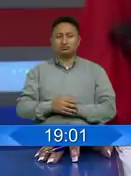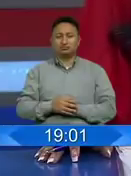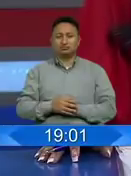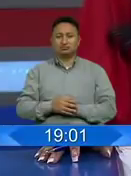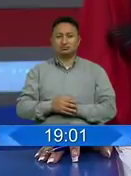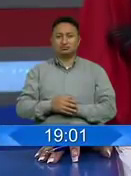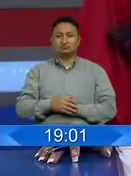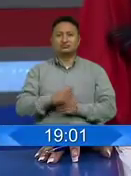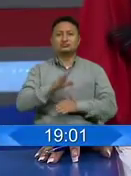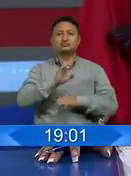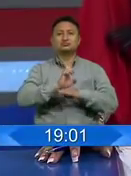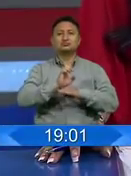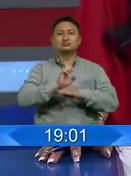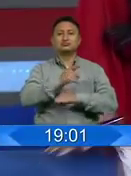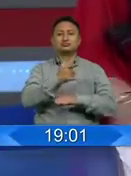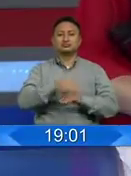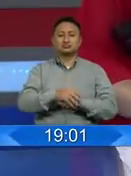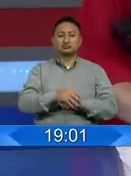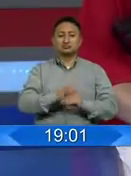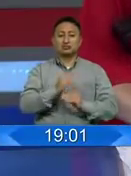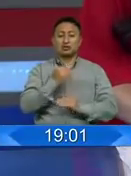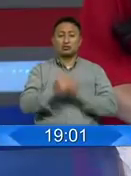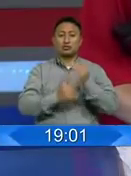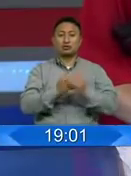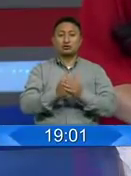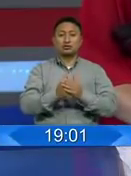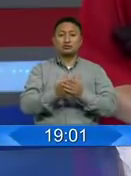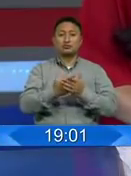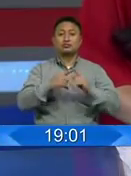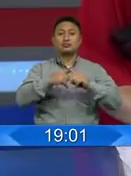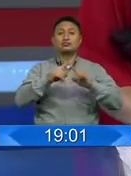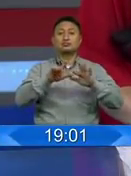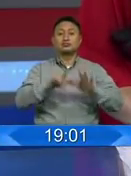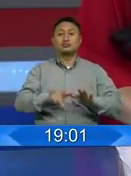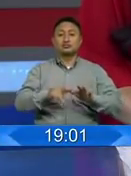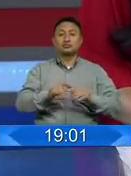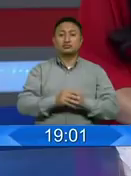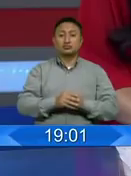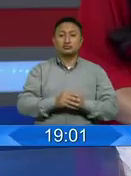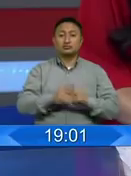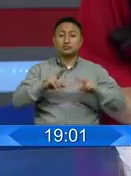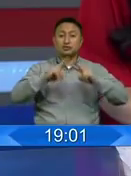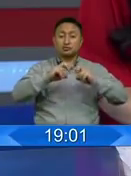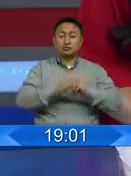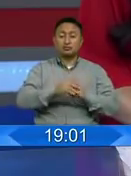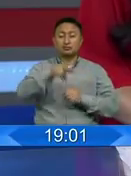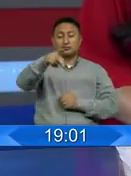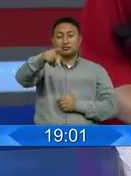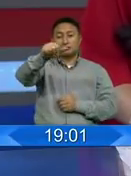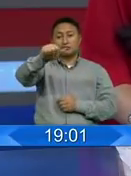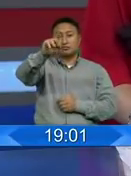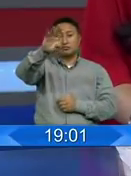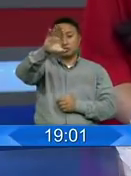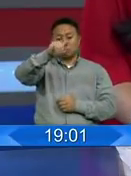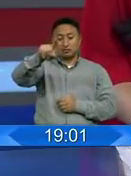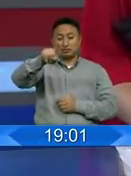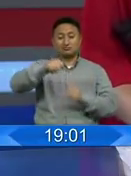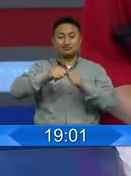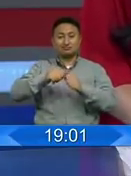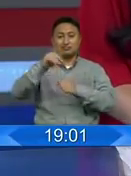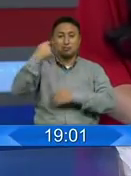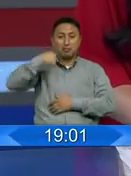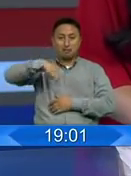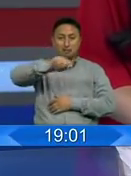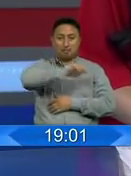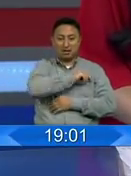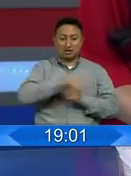El Estado ecuatoriano quedó fuera del proceso de extradición del exsecretario de Inteligencia Pablo Romero, que permanece en España. Un